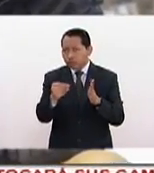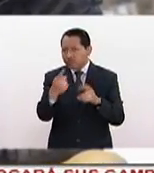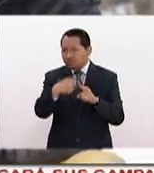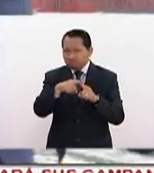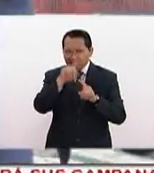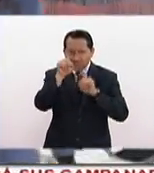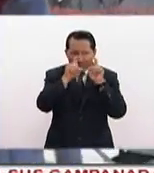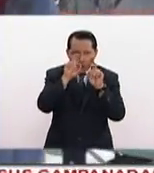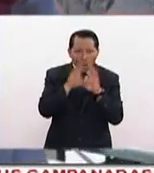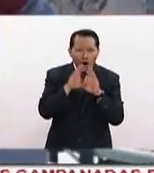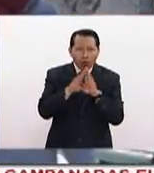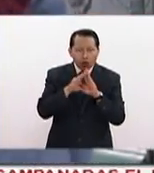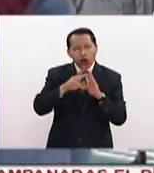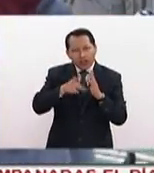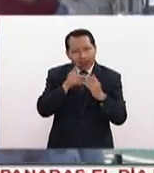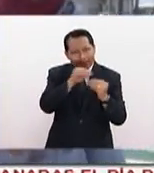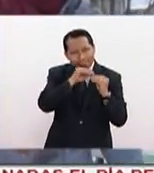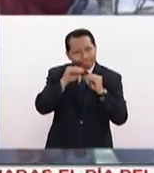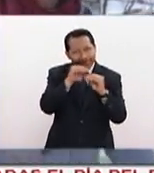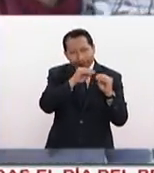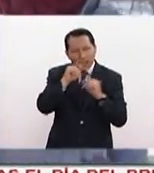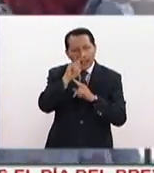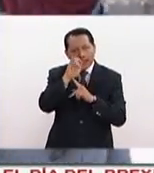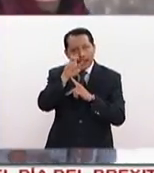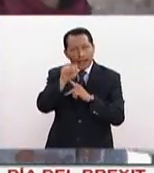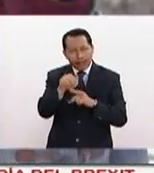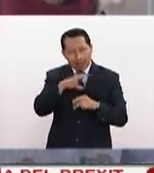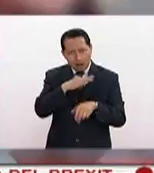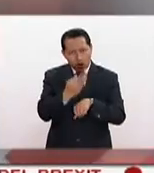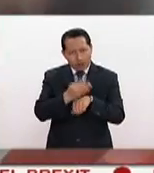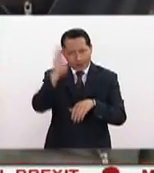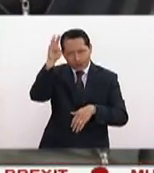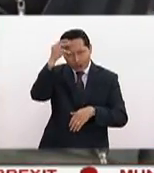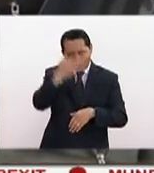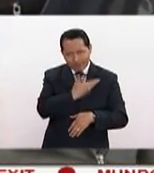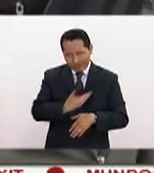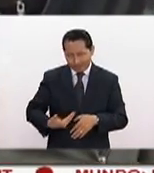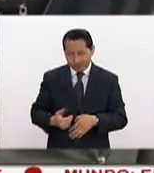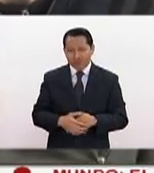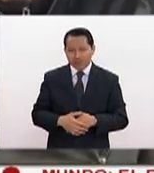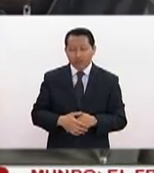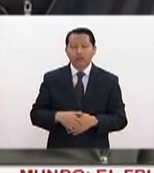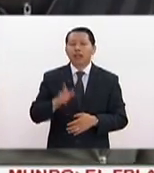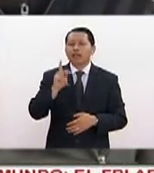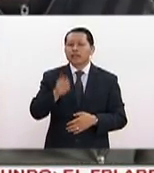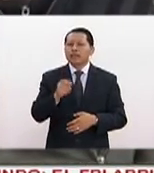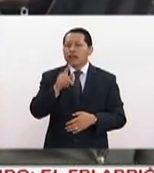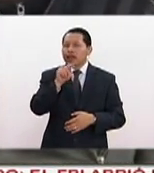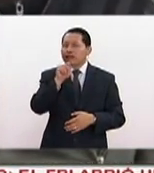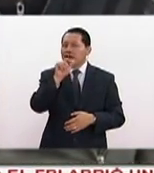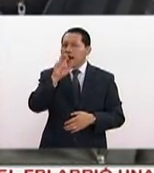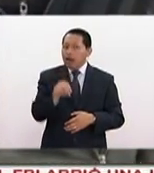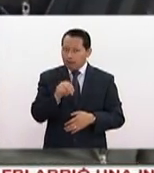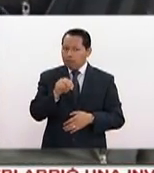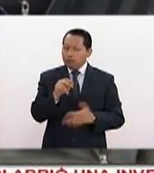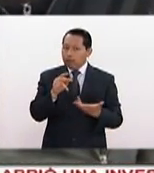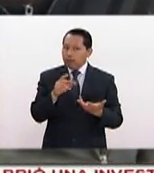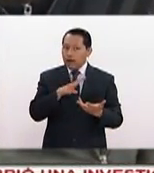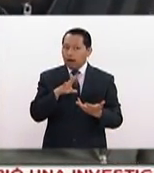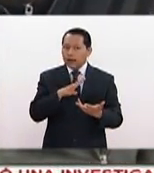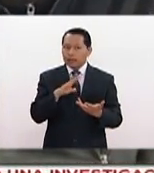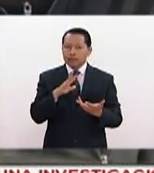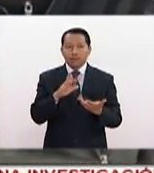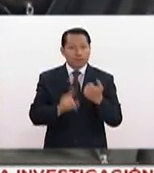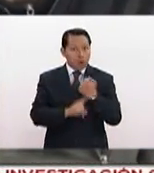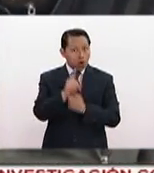y efectos colaterales de la renegociación del Tratado de Libre Comercio en la era Trump. Si el Tratado de Comercio te afecta a ti, vas a